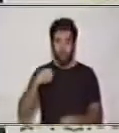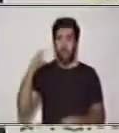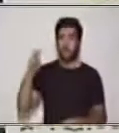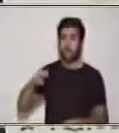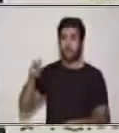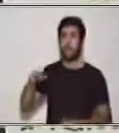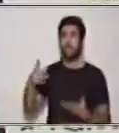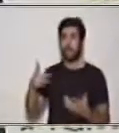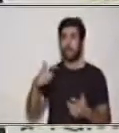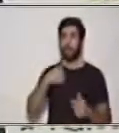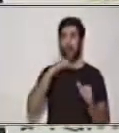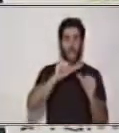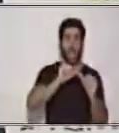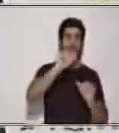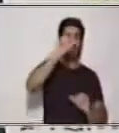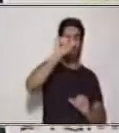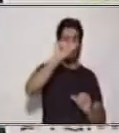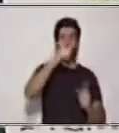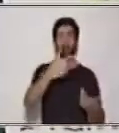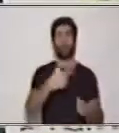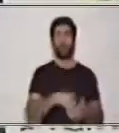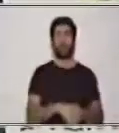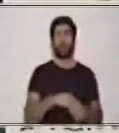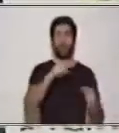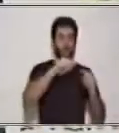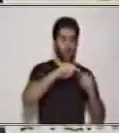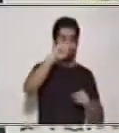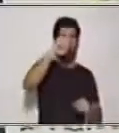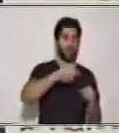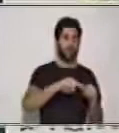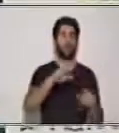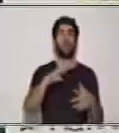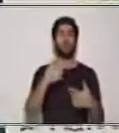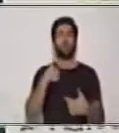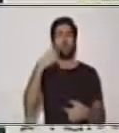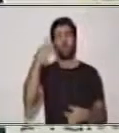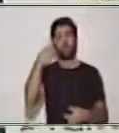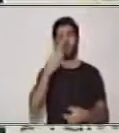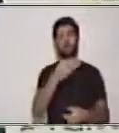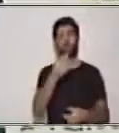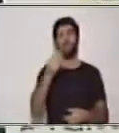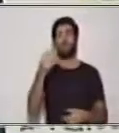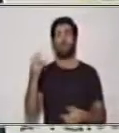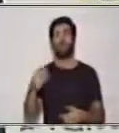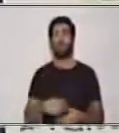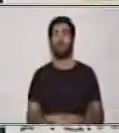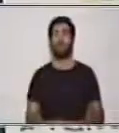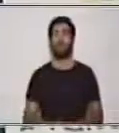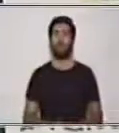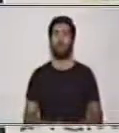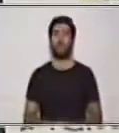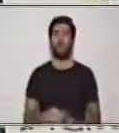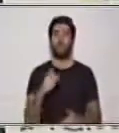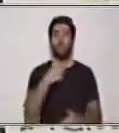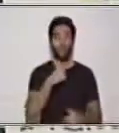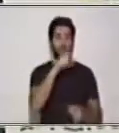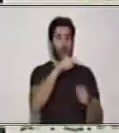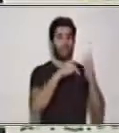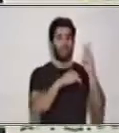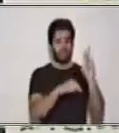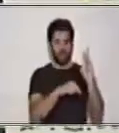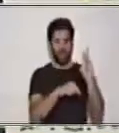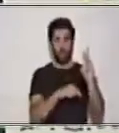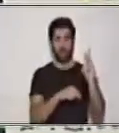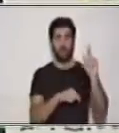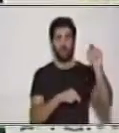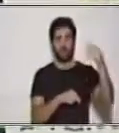Necesito una altura. Esa altura la voy a calcular acá. Esta distancia yo la he llamado Y